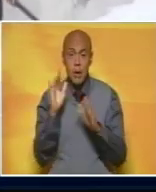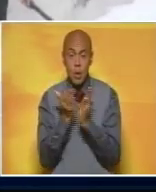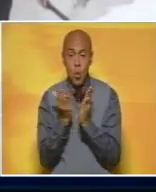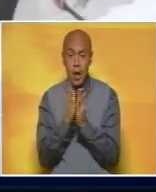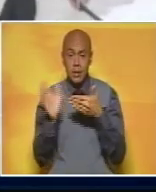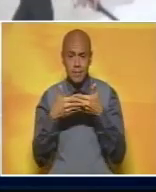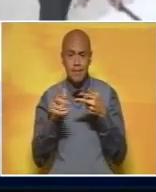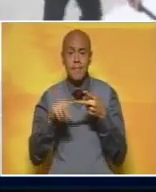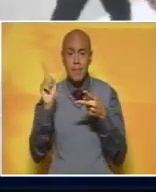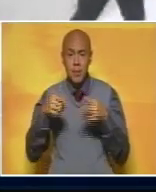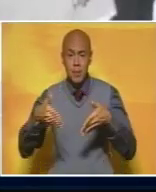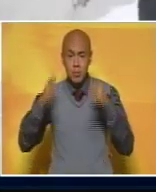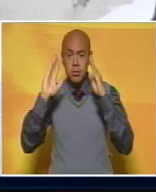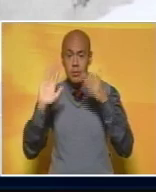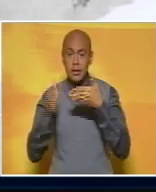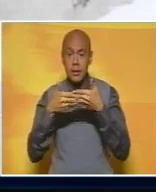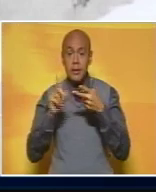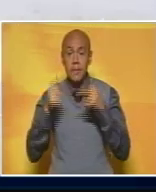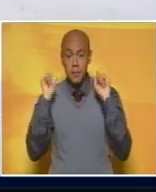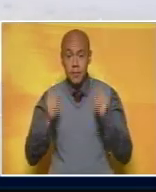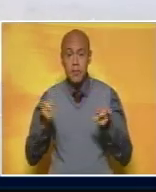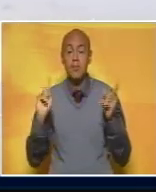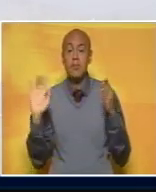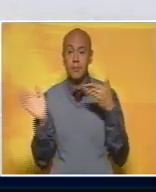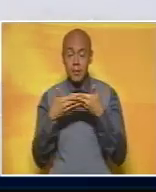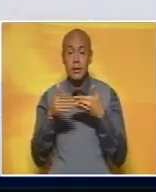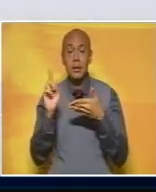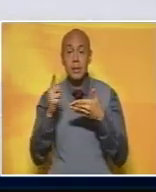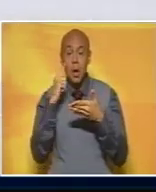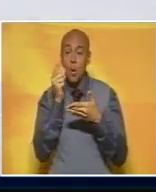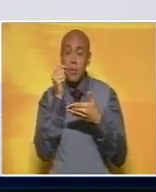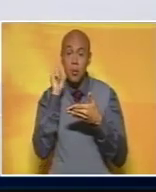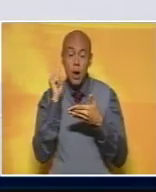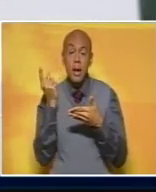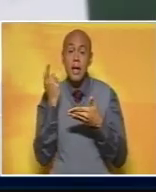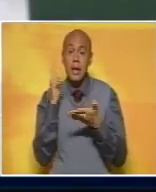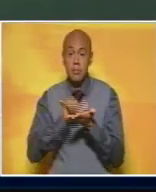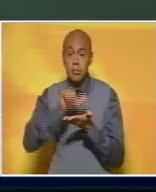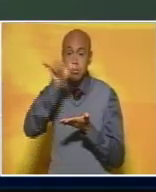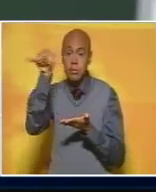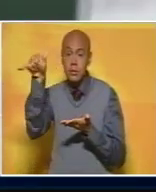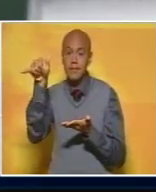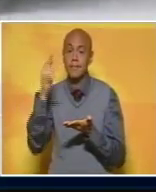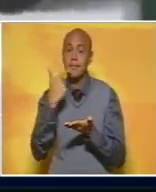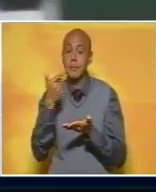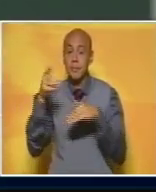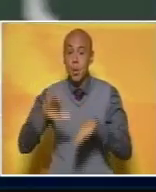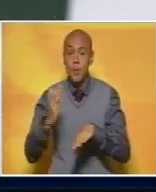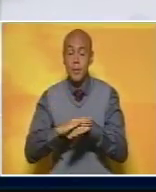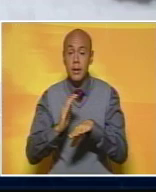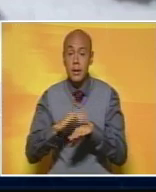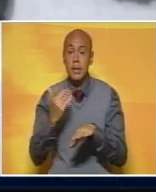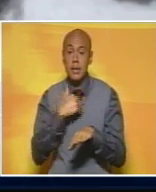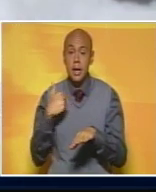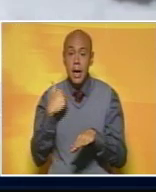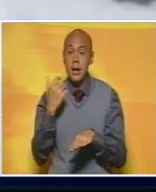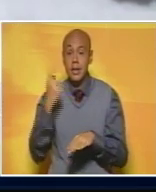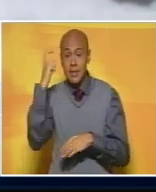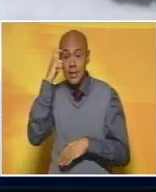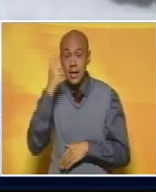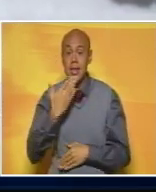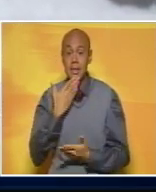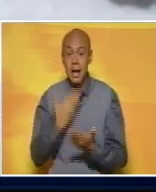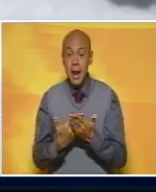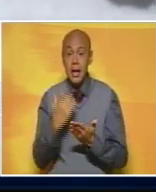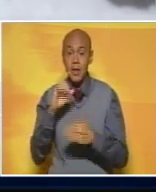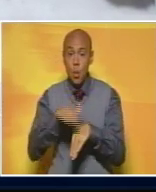escuelas, edificios públicos y carreteras y amenazan con dejar en tierra a millones de personas que tienen previsto viajar para celebrar el Día de Acción de